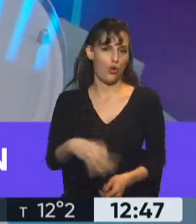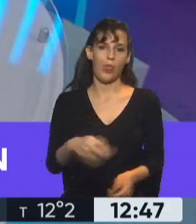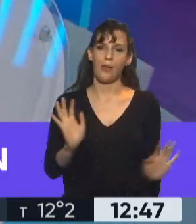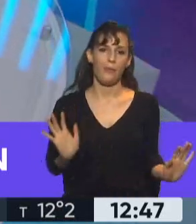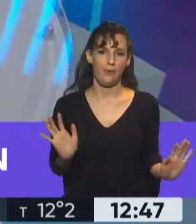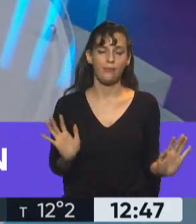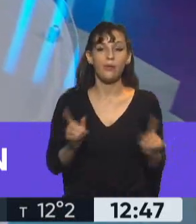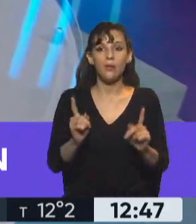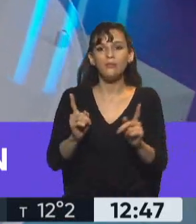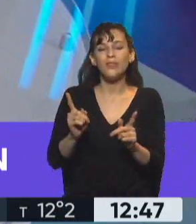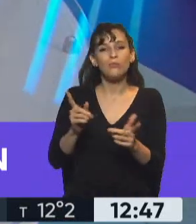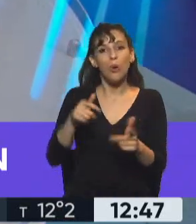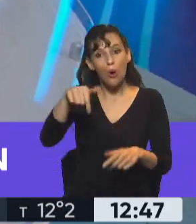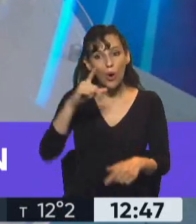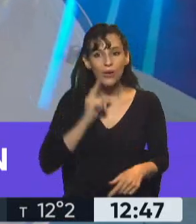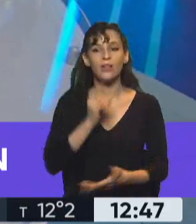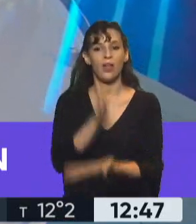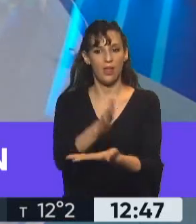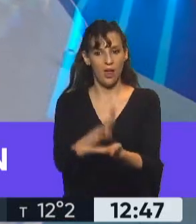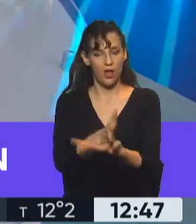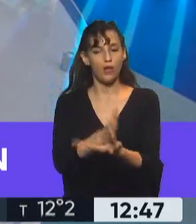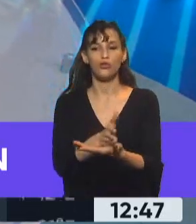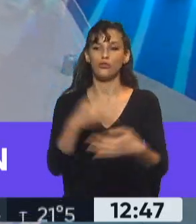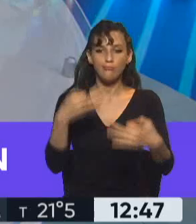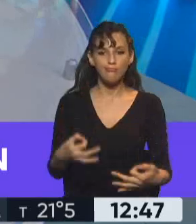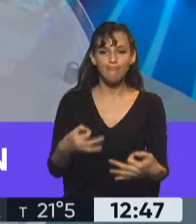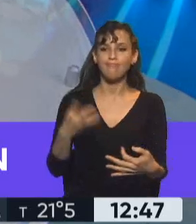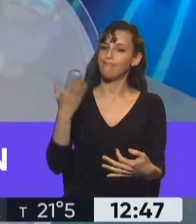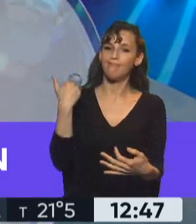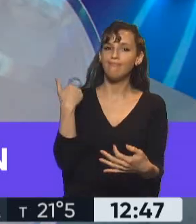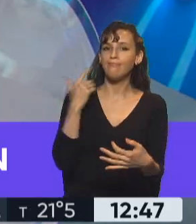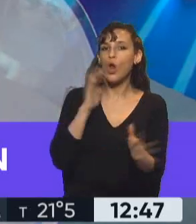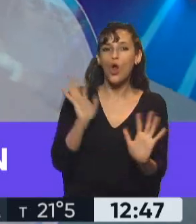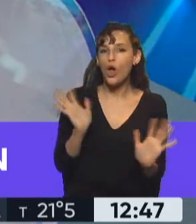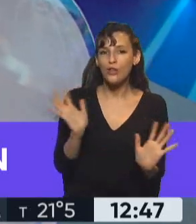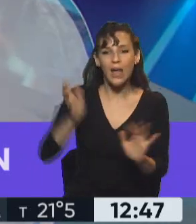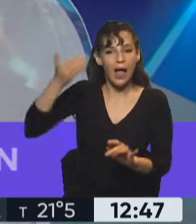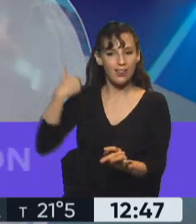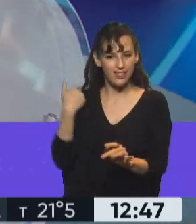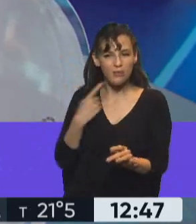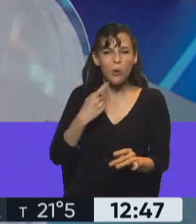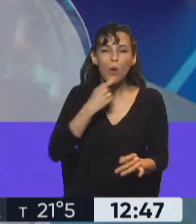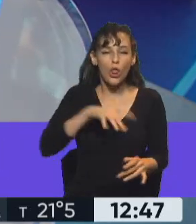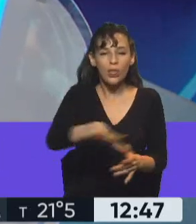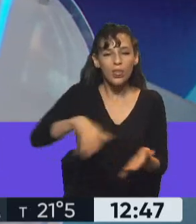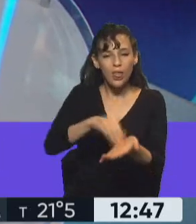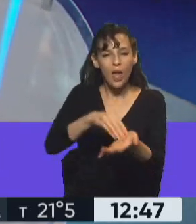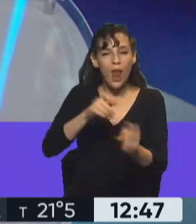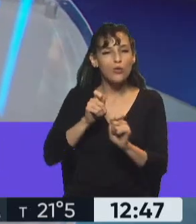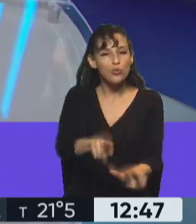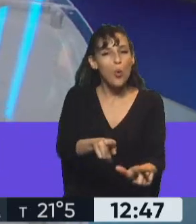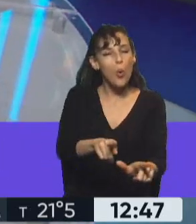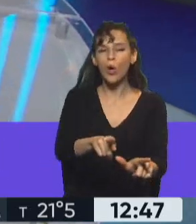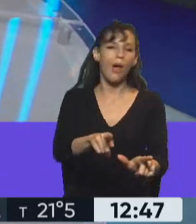tiene un montón de derechos que son desconocidos porque se reconoce la propiedad comunitaria de sus tierras, por ejemplo, de la posesión y